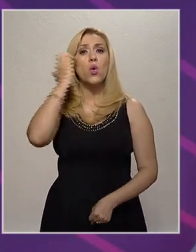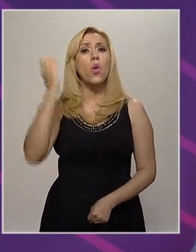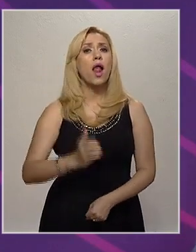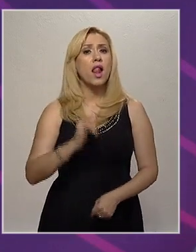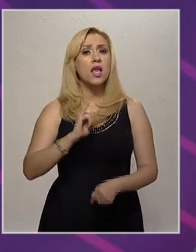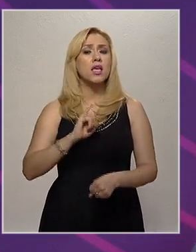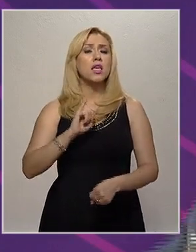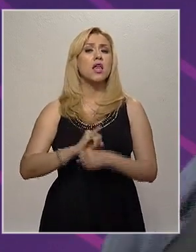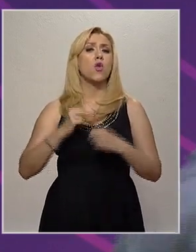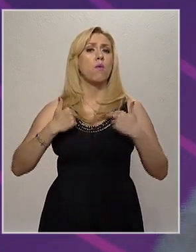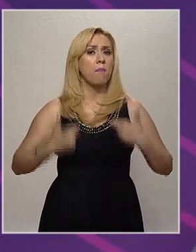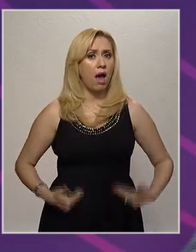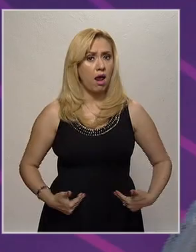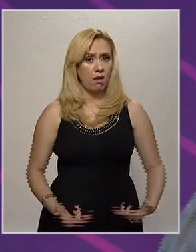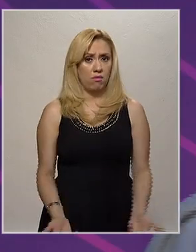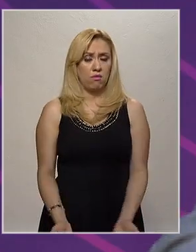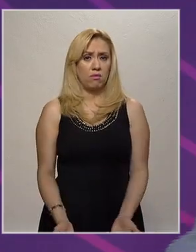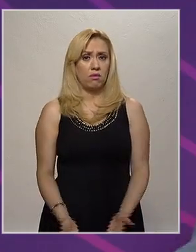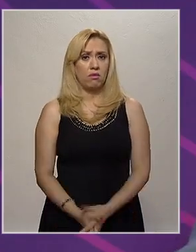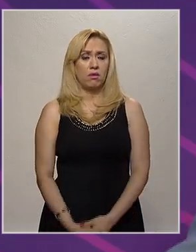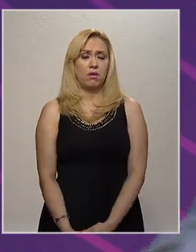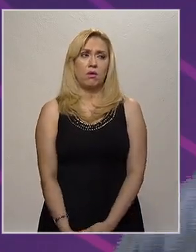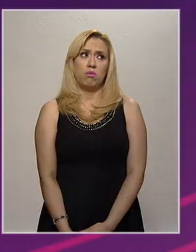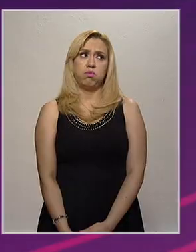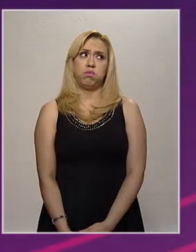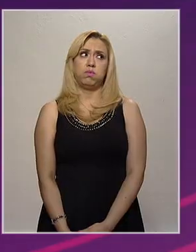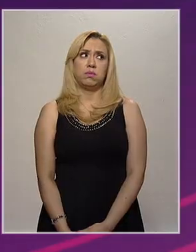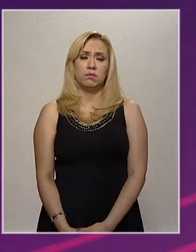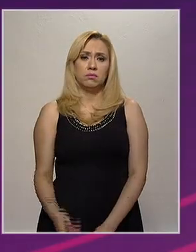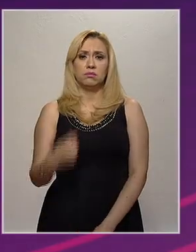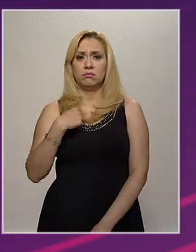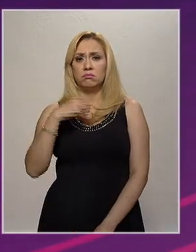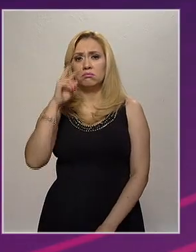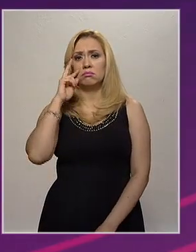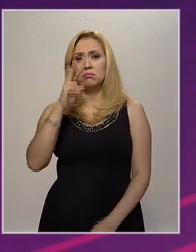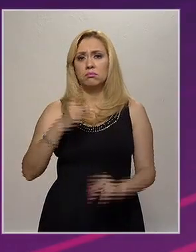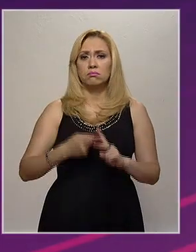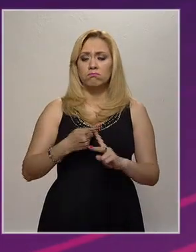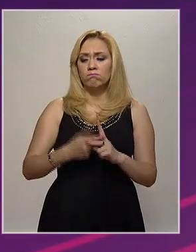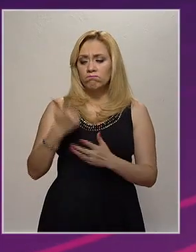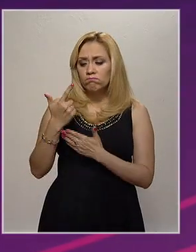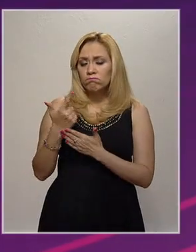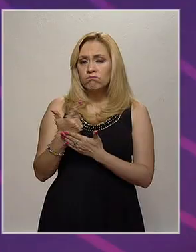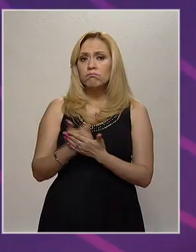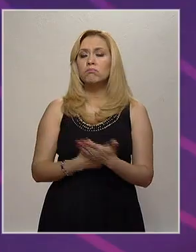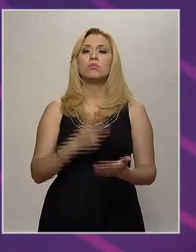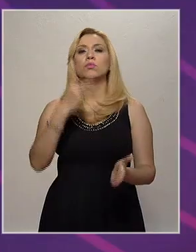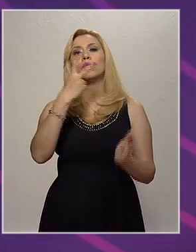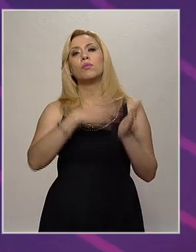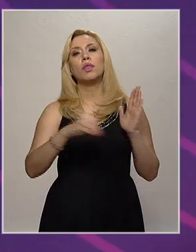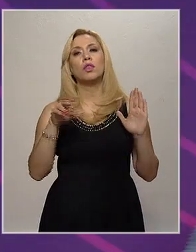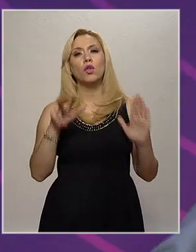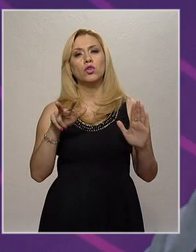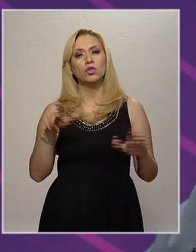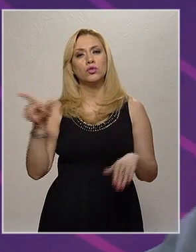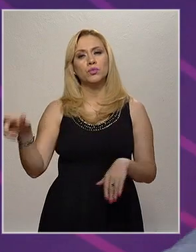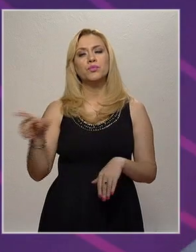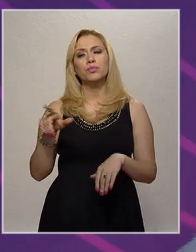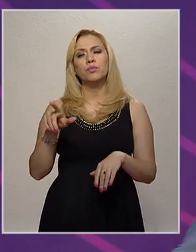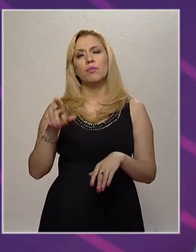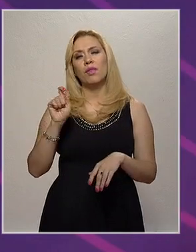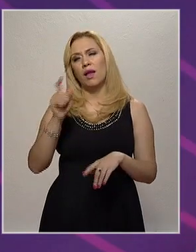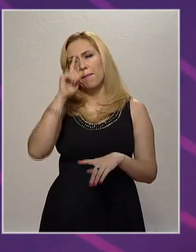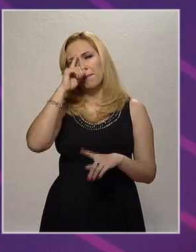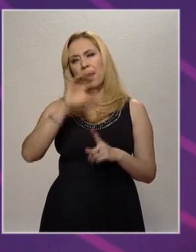inhumano. Entonces, yo retomaría algunos datos estadísticos importantes. En 2018, CONAMED recibió